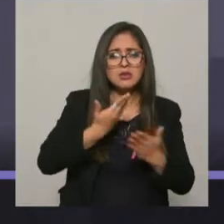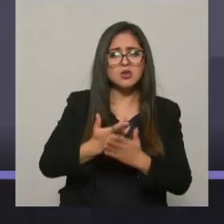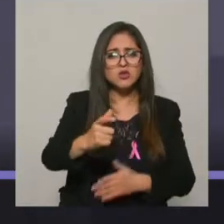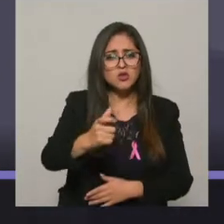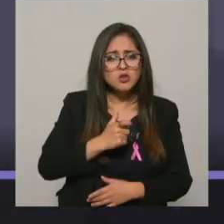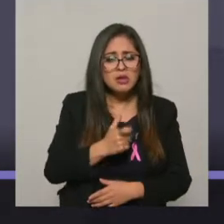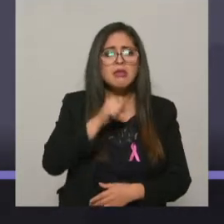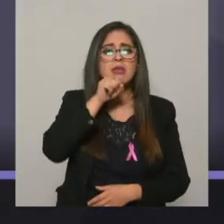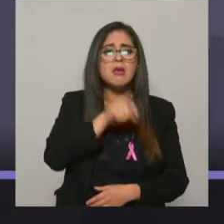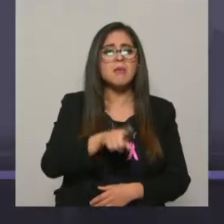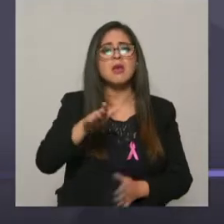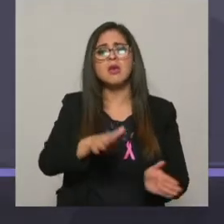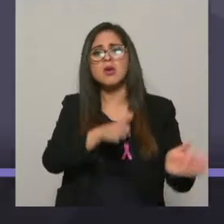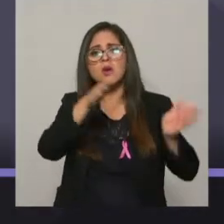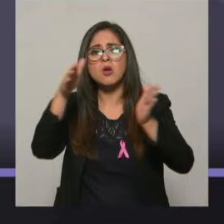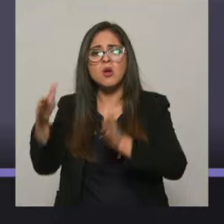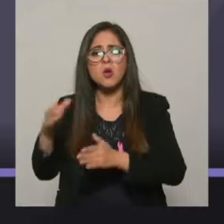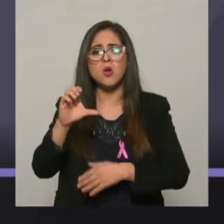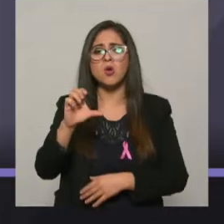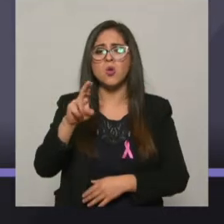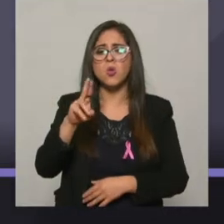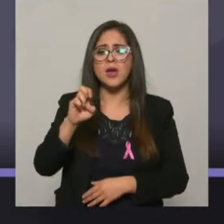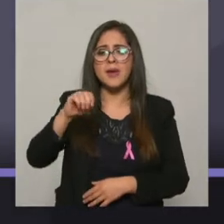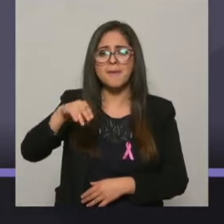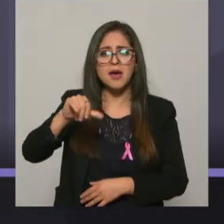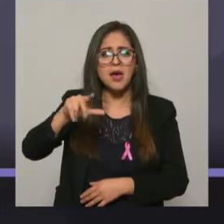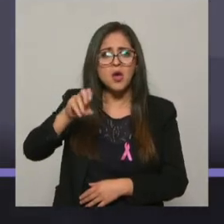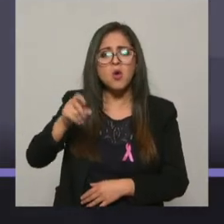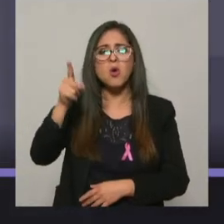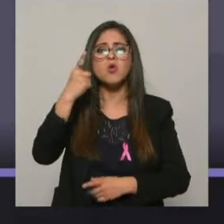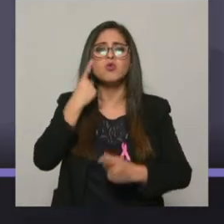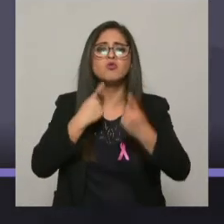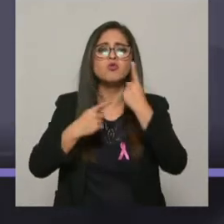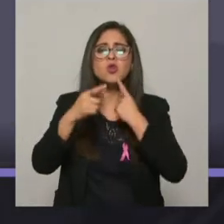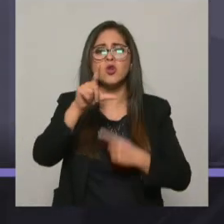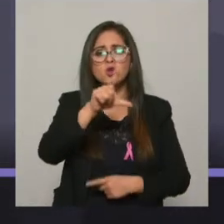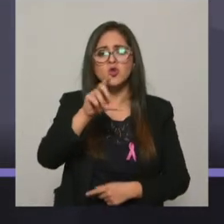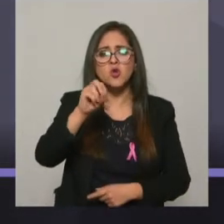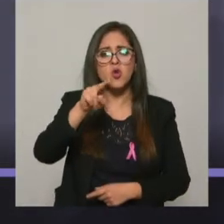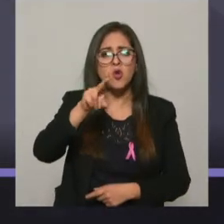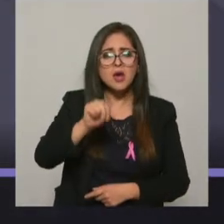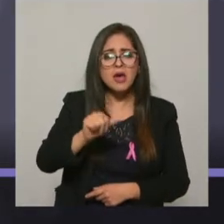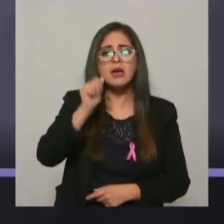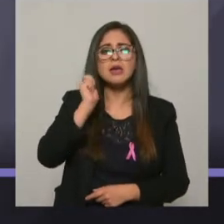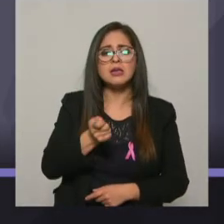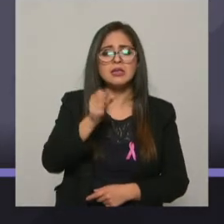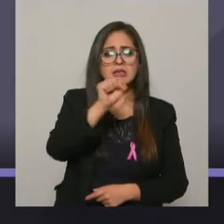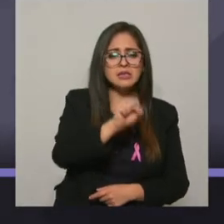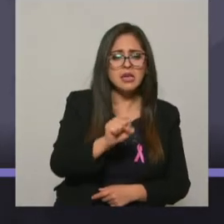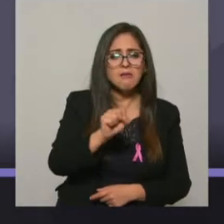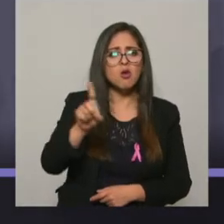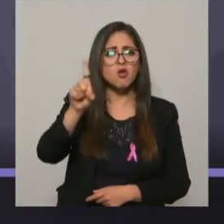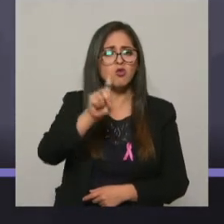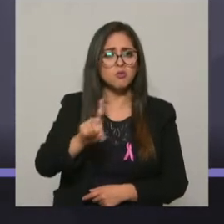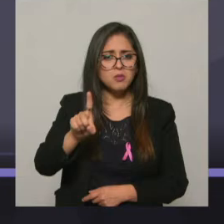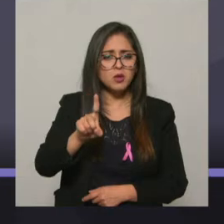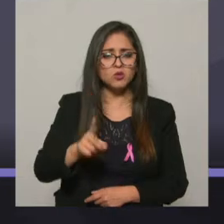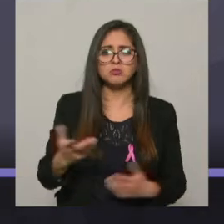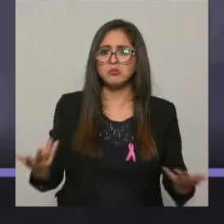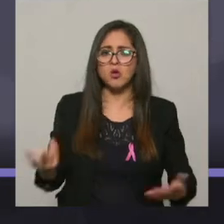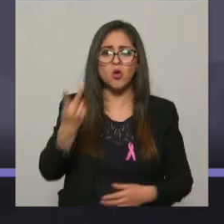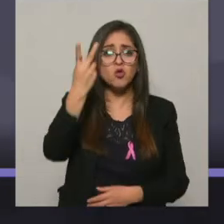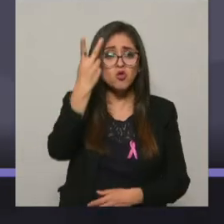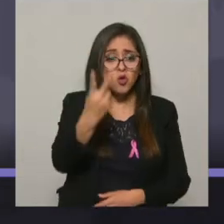en el embarcadero de Cuemanco, que también de mucha tradición, todos los sábados y domingos. Tenemos 2